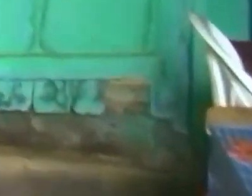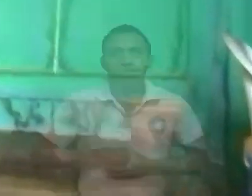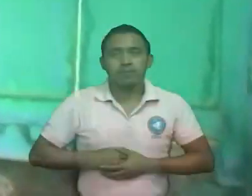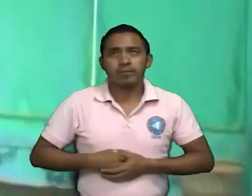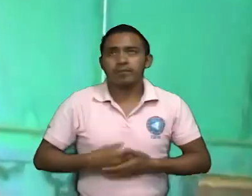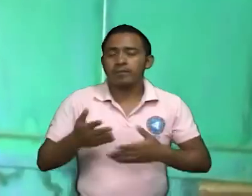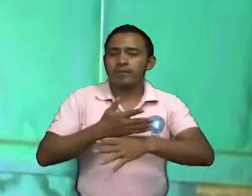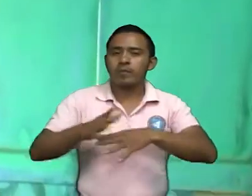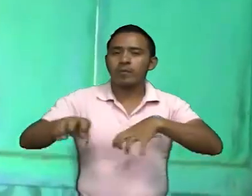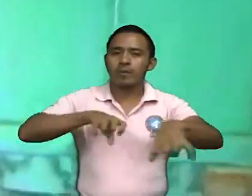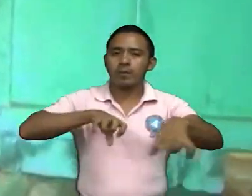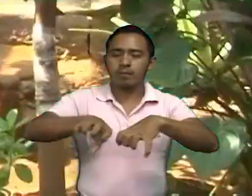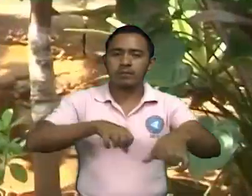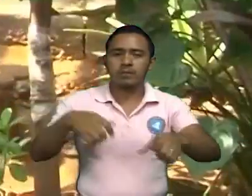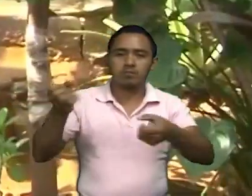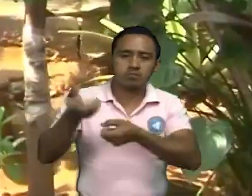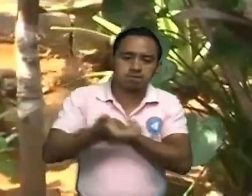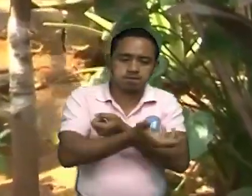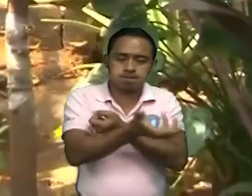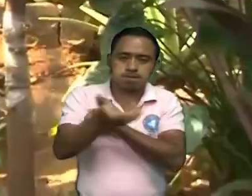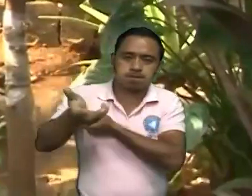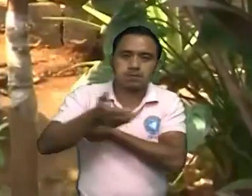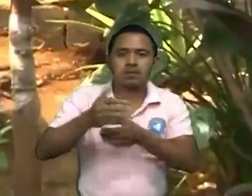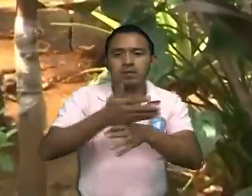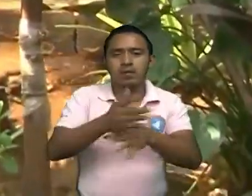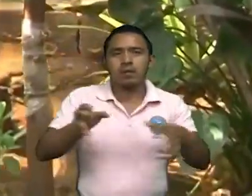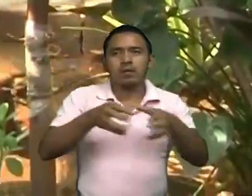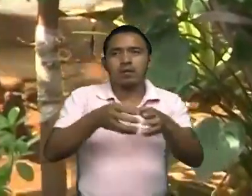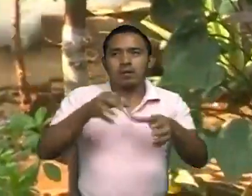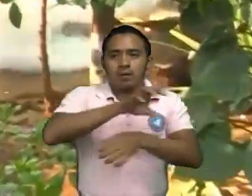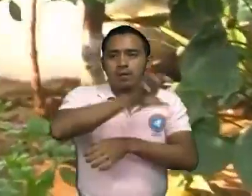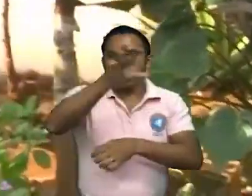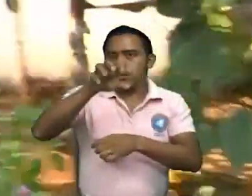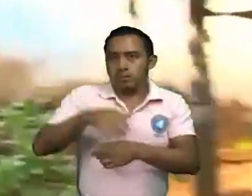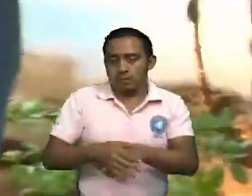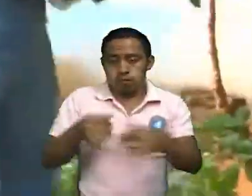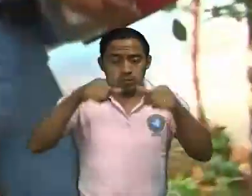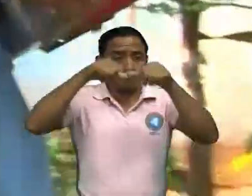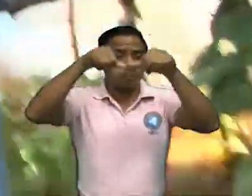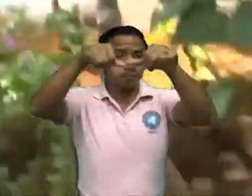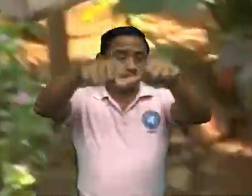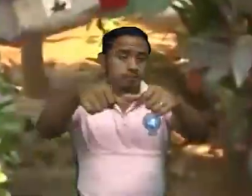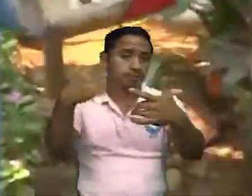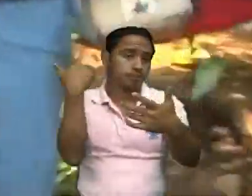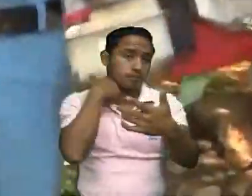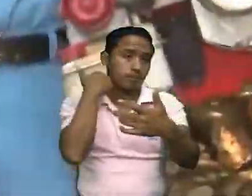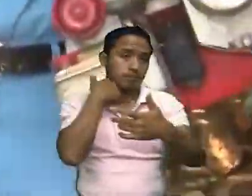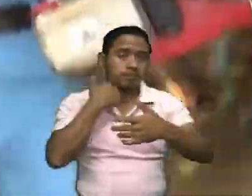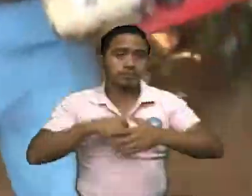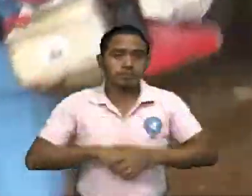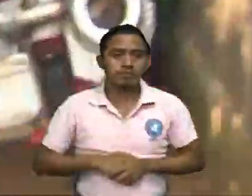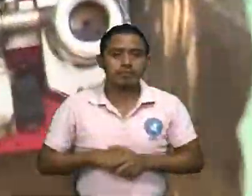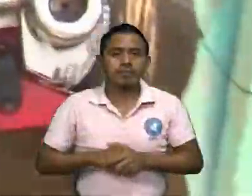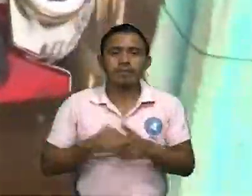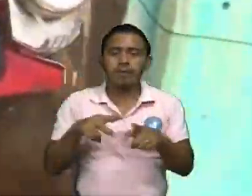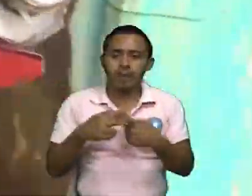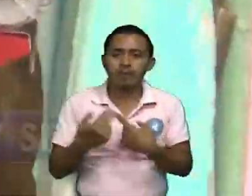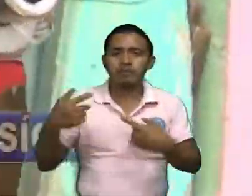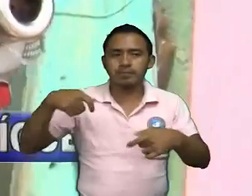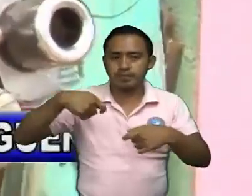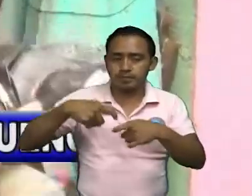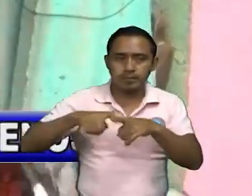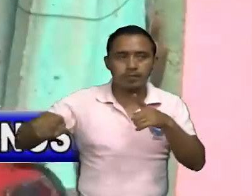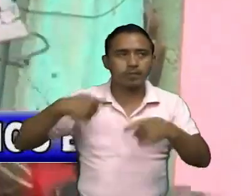Las jornadas de fumigación en barrios y comarcas del país no se detienen contra el mosquito transmisor del dengue. Iniciando el mes de